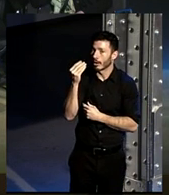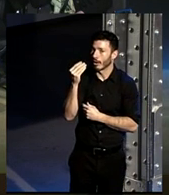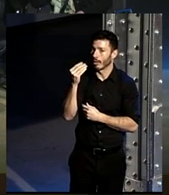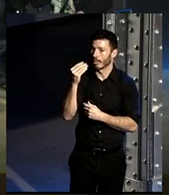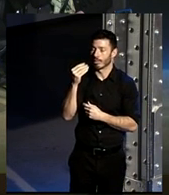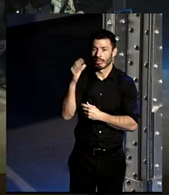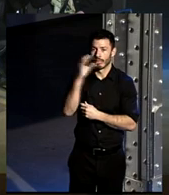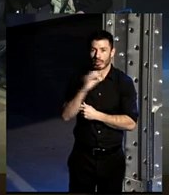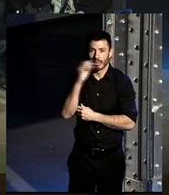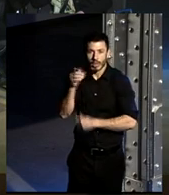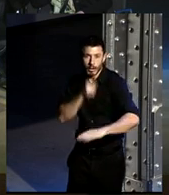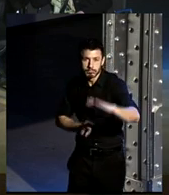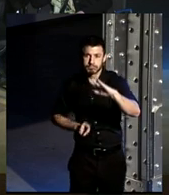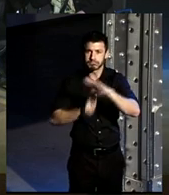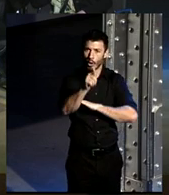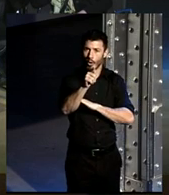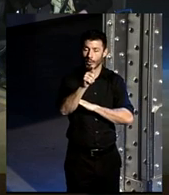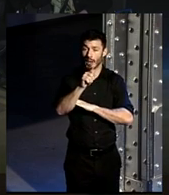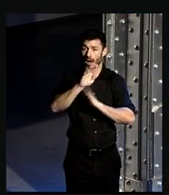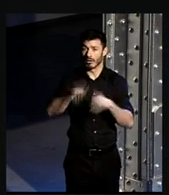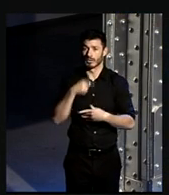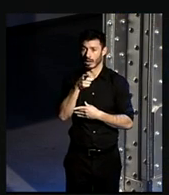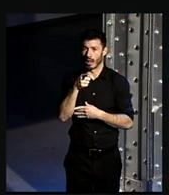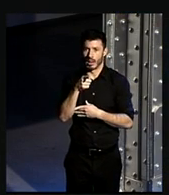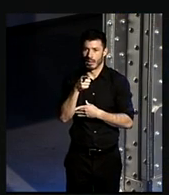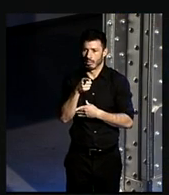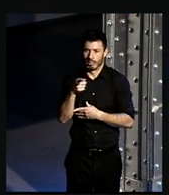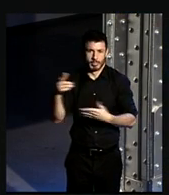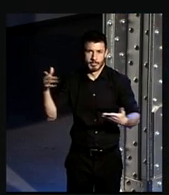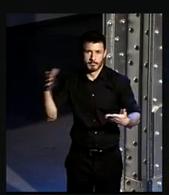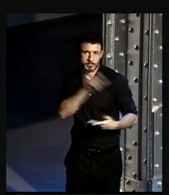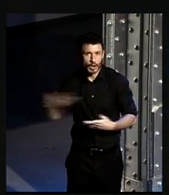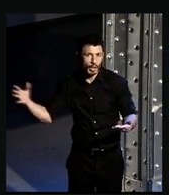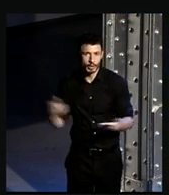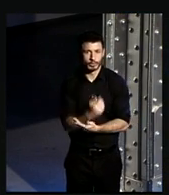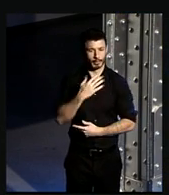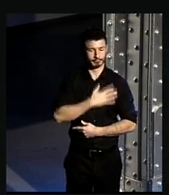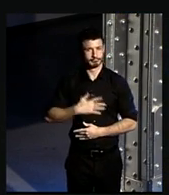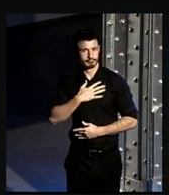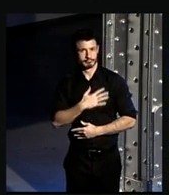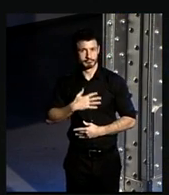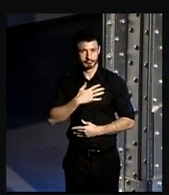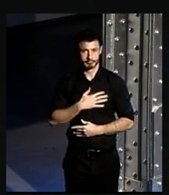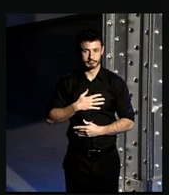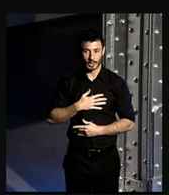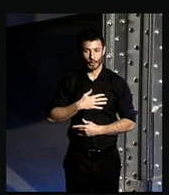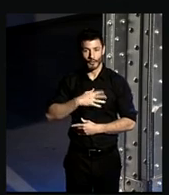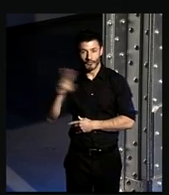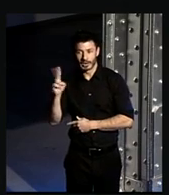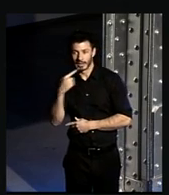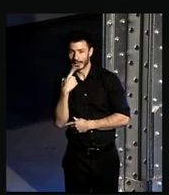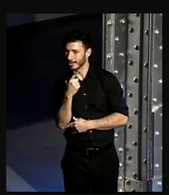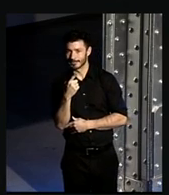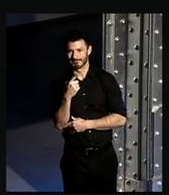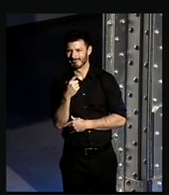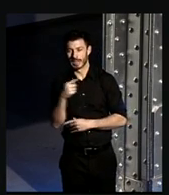y tecnológico que no podía sino conducir a un mayor bienestar en el hombre. Y, sin embargo, Julio Verne escribió ese relato un poco